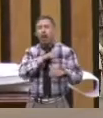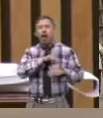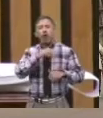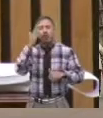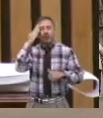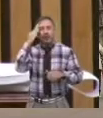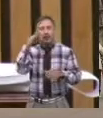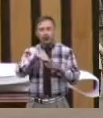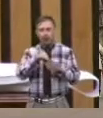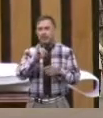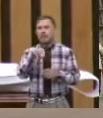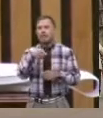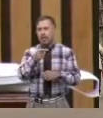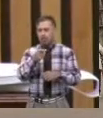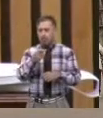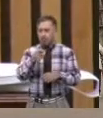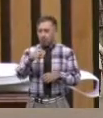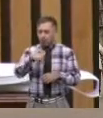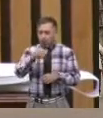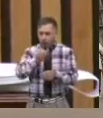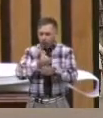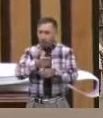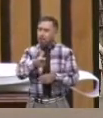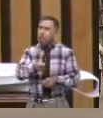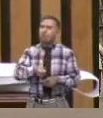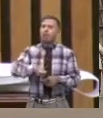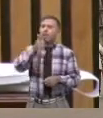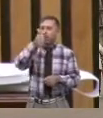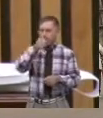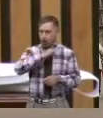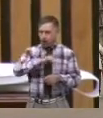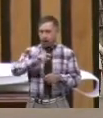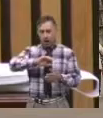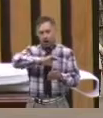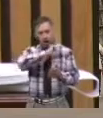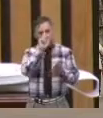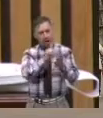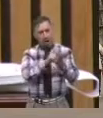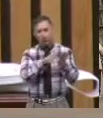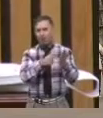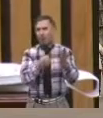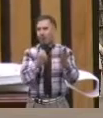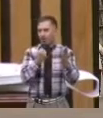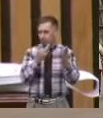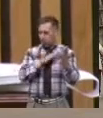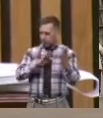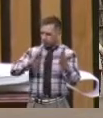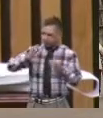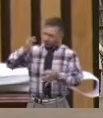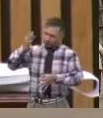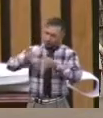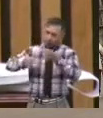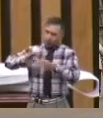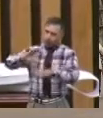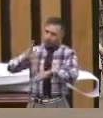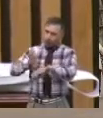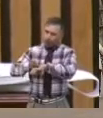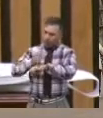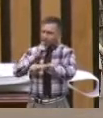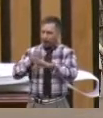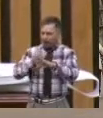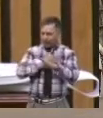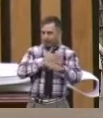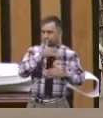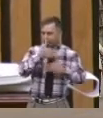oportunidad histórica de aplicar el peso de la ley, como ya lo ha hecho antes en este proceso. Ustedes,